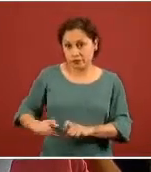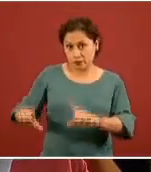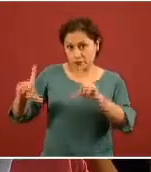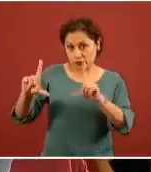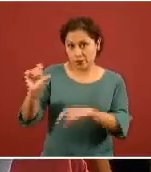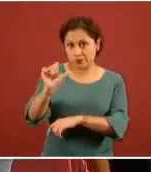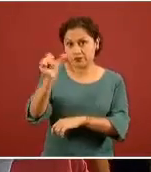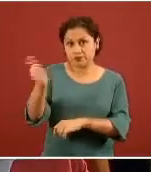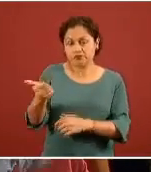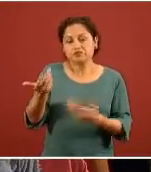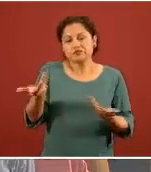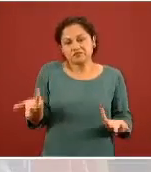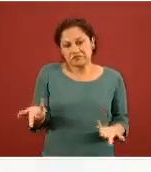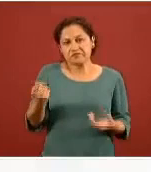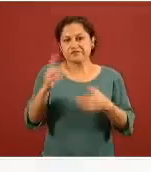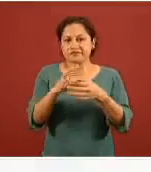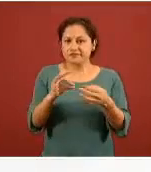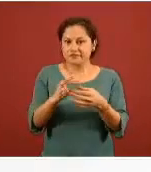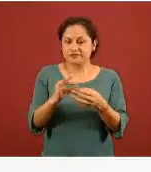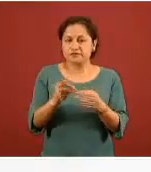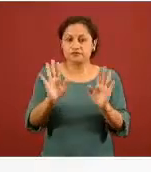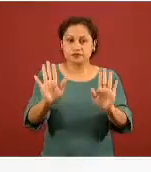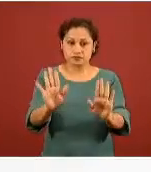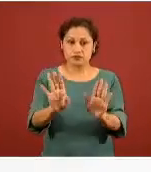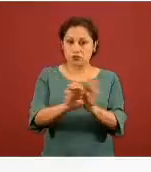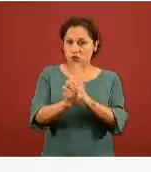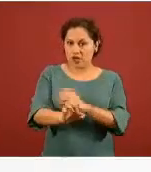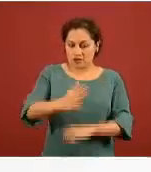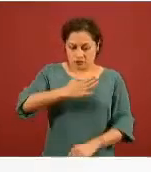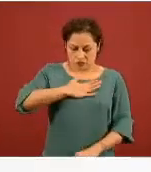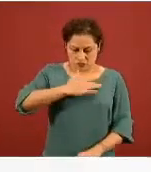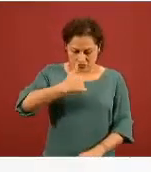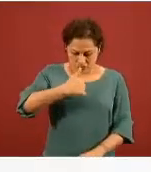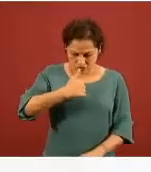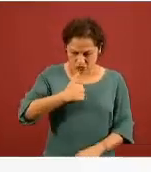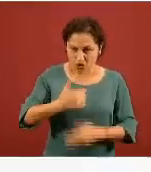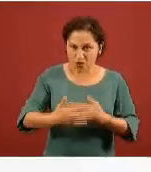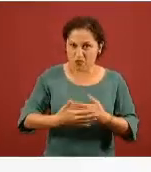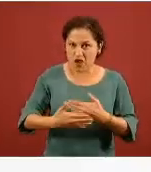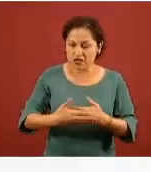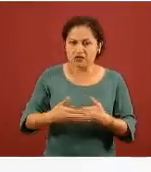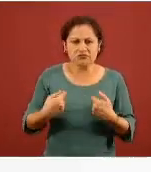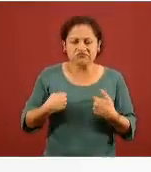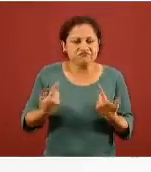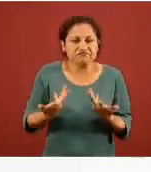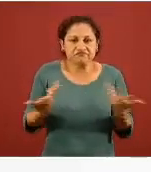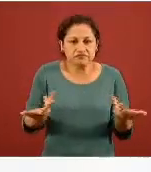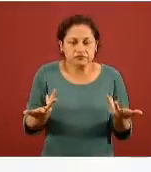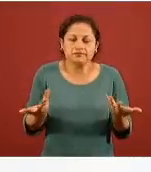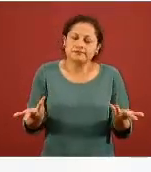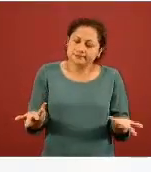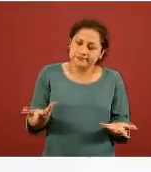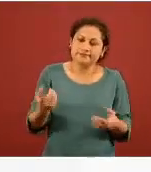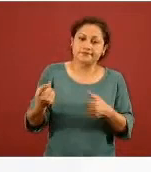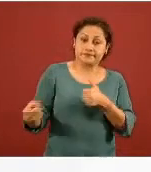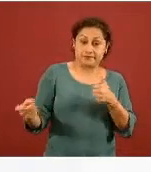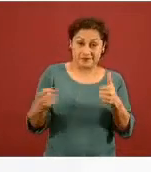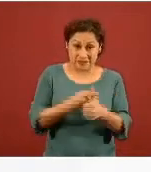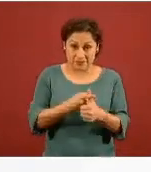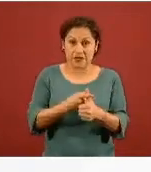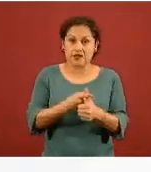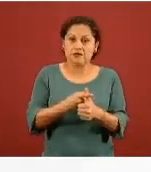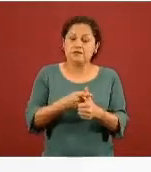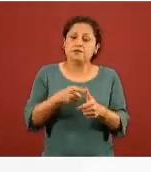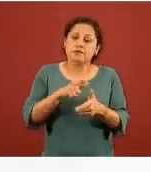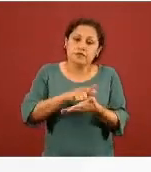Entonces, ¿qué hacer si estás embarazada? Aquí reitero, primero que nada, seguir las medidas de higiene